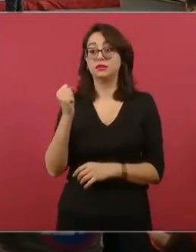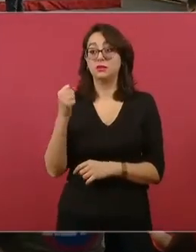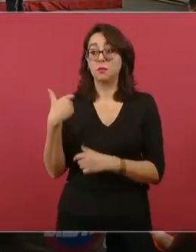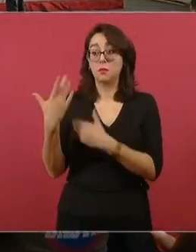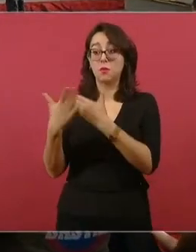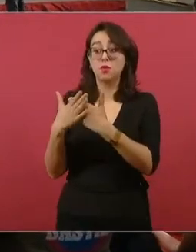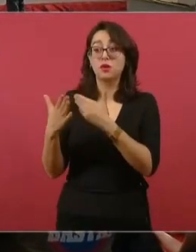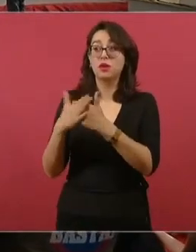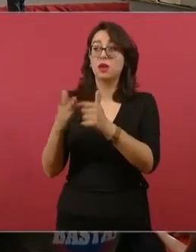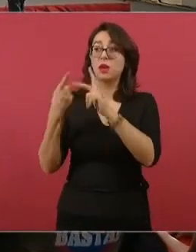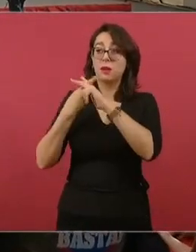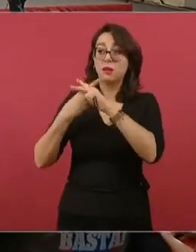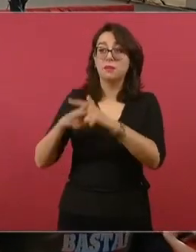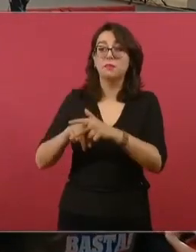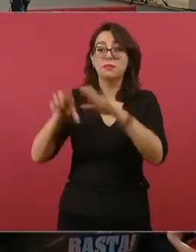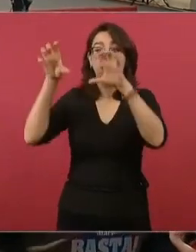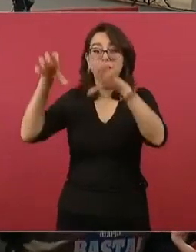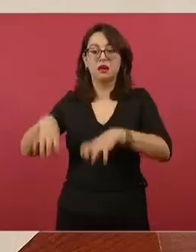imposible.